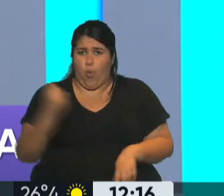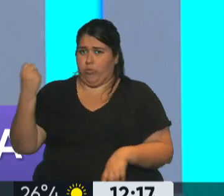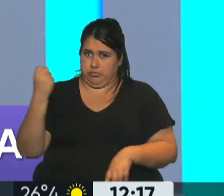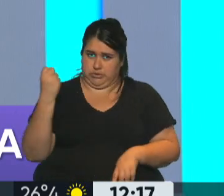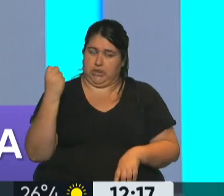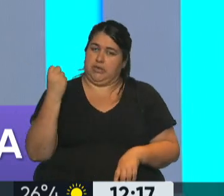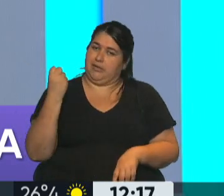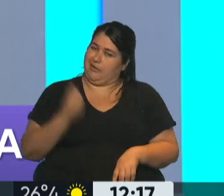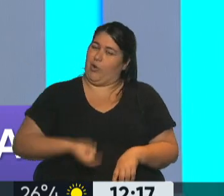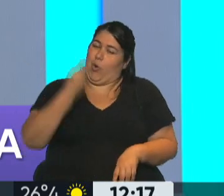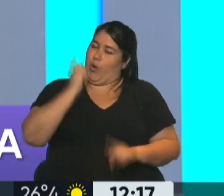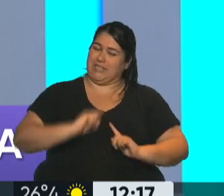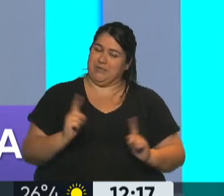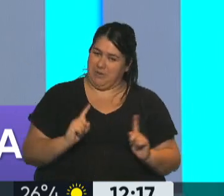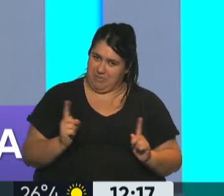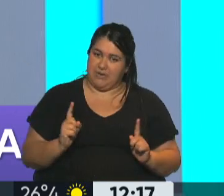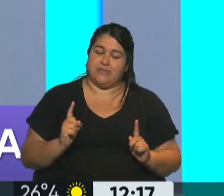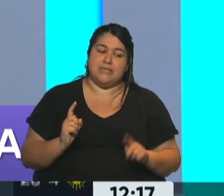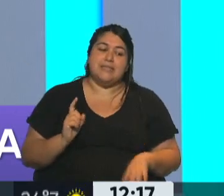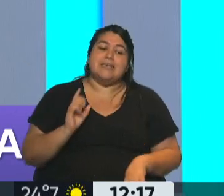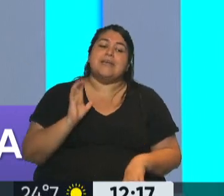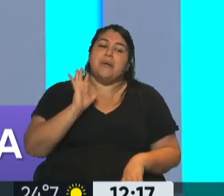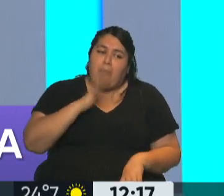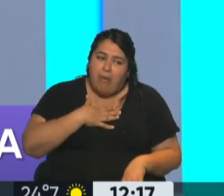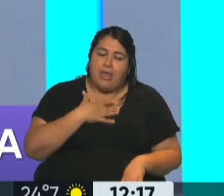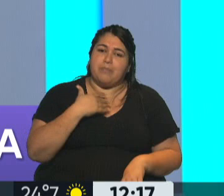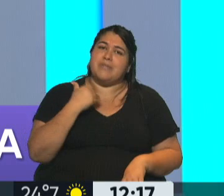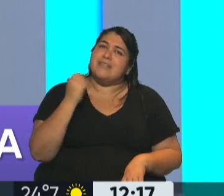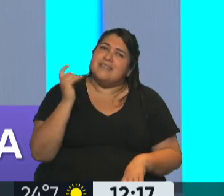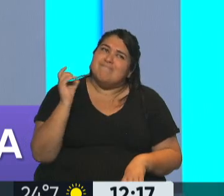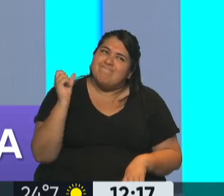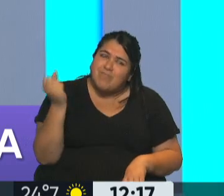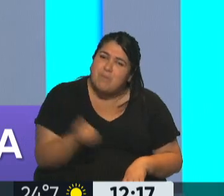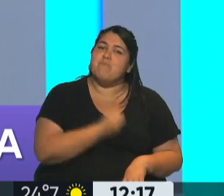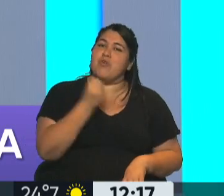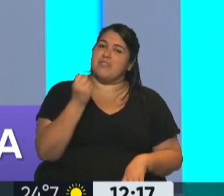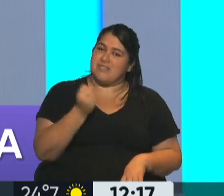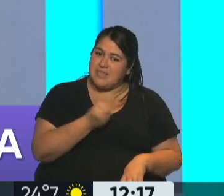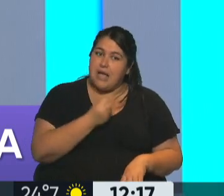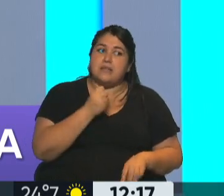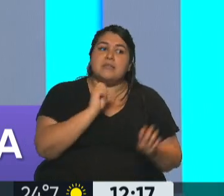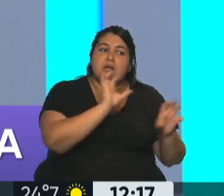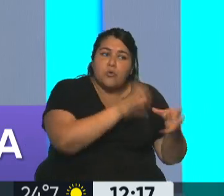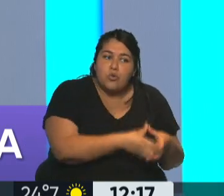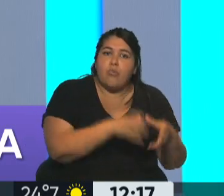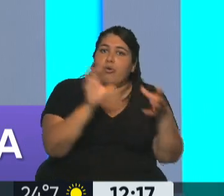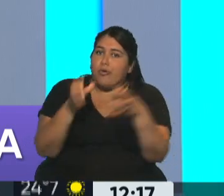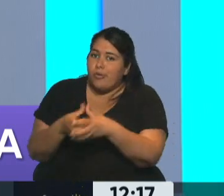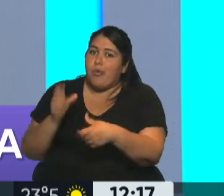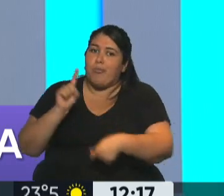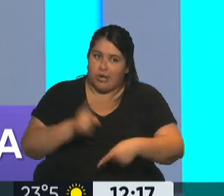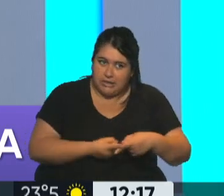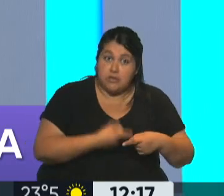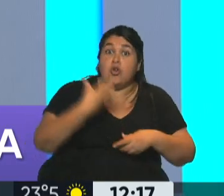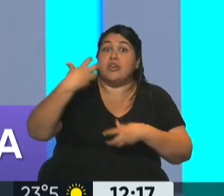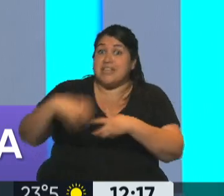y se busca cooptar. Por eso me parece que va a ser muy importante el rol que se tenga desde todos esos espacios, digo, tanto la iglesia,